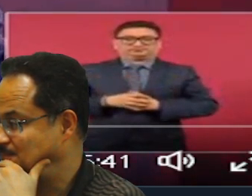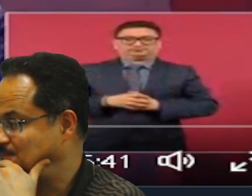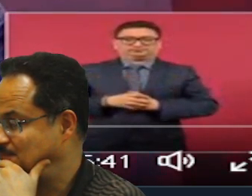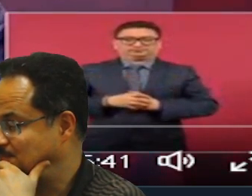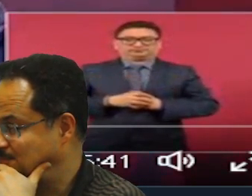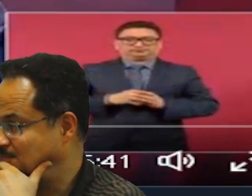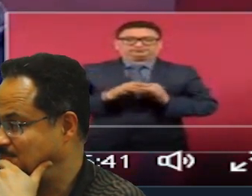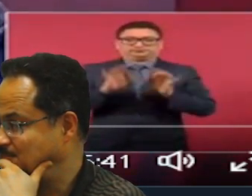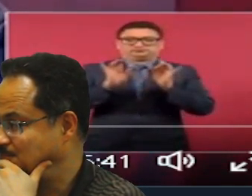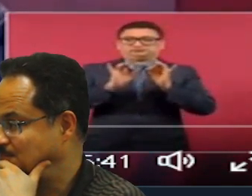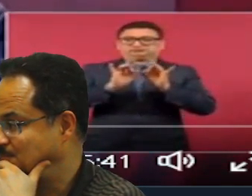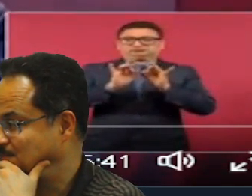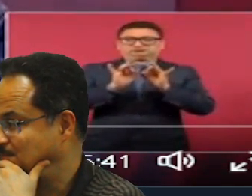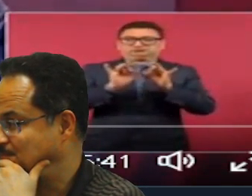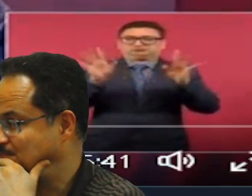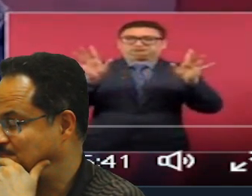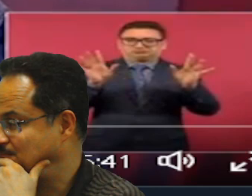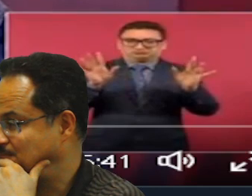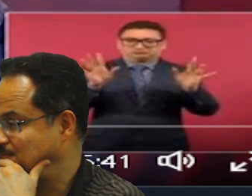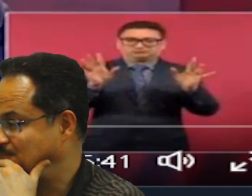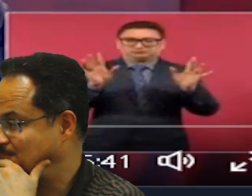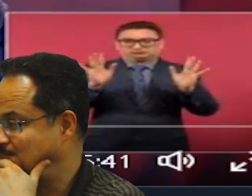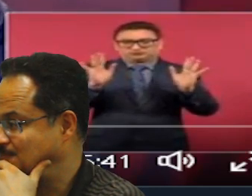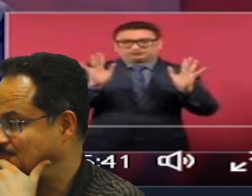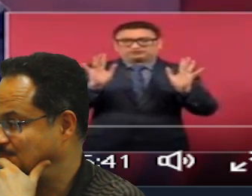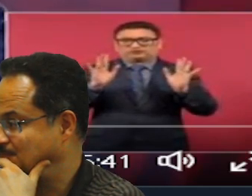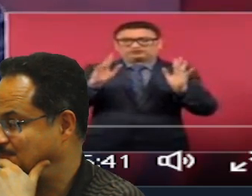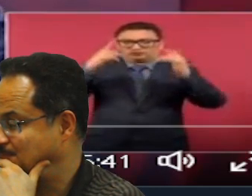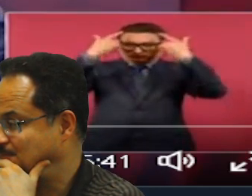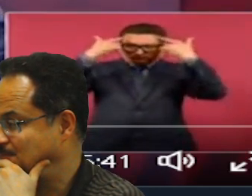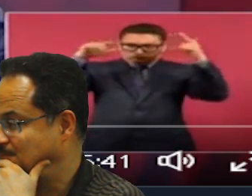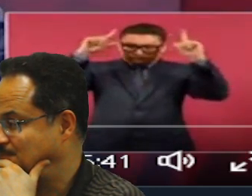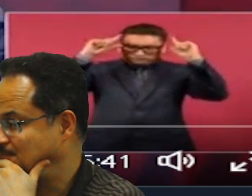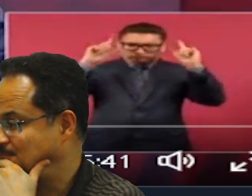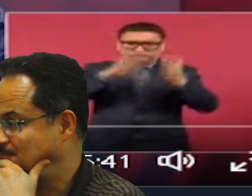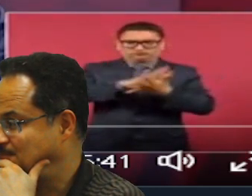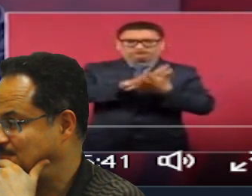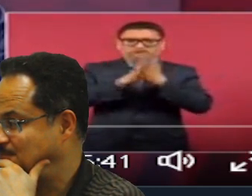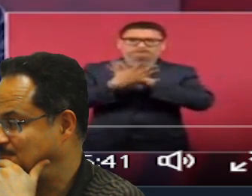y de repente la convirtieron